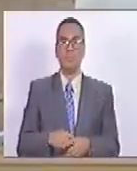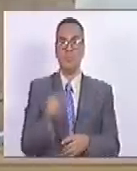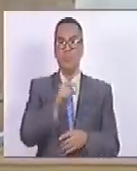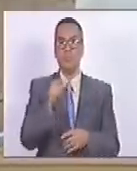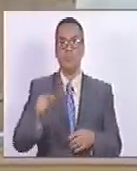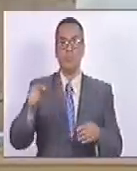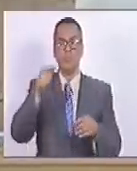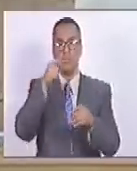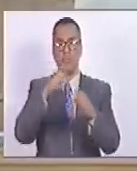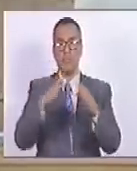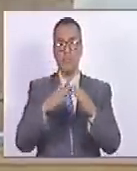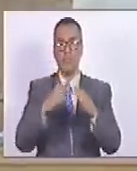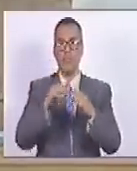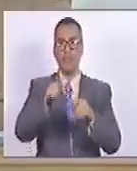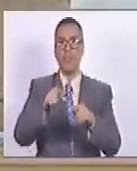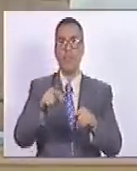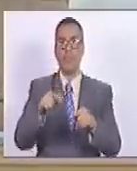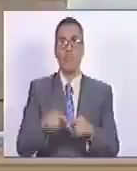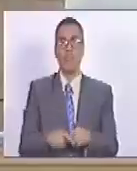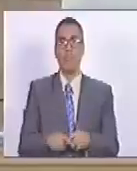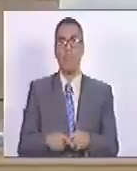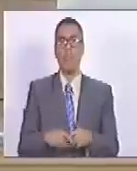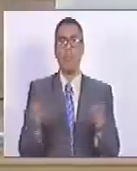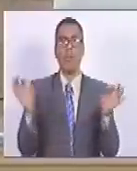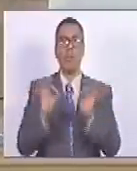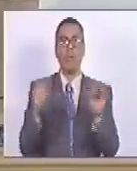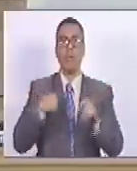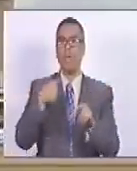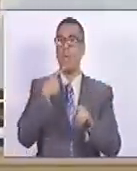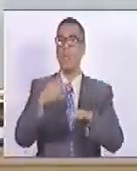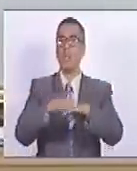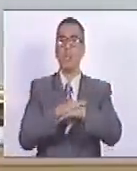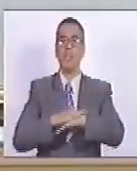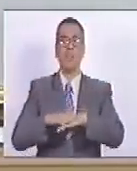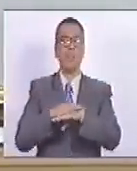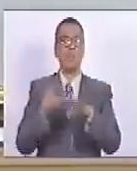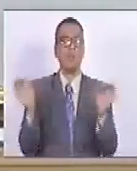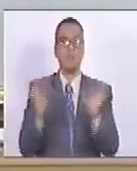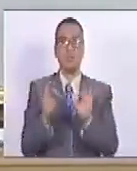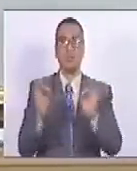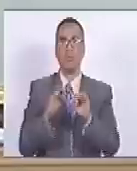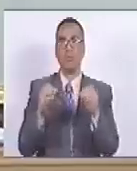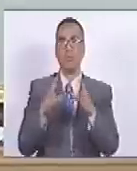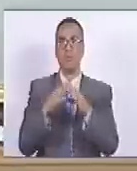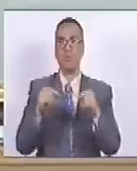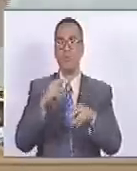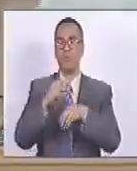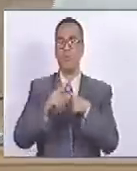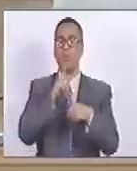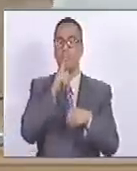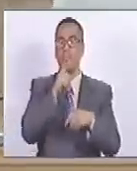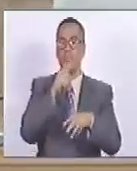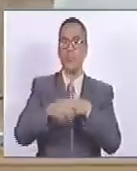habitantes de ese pueblo original. Y nadie pide disculpas por las barbaridades, por las barbaries